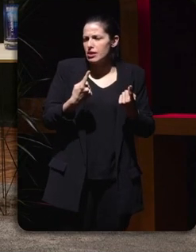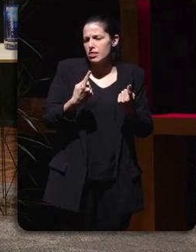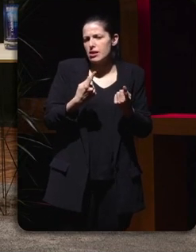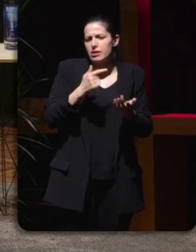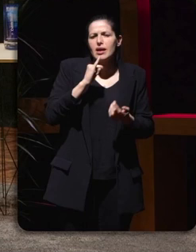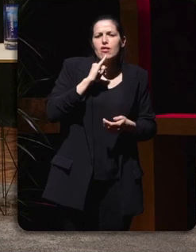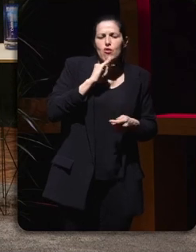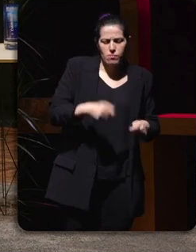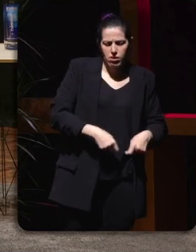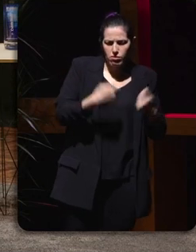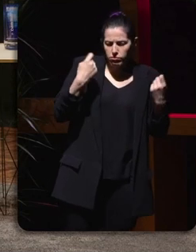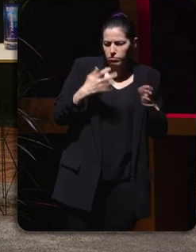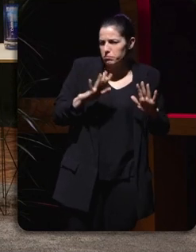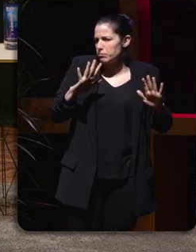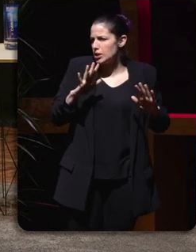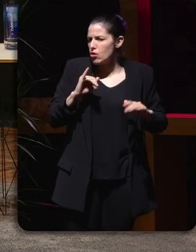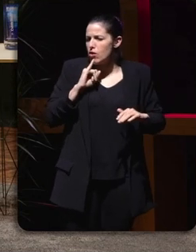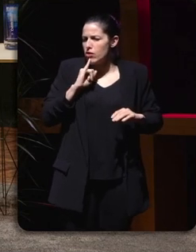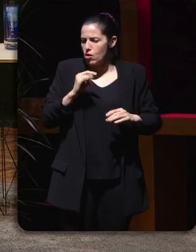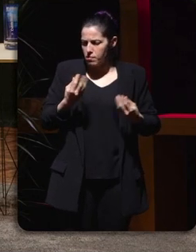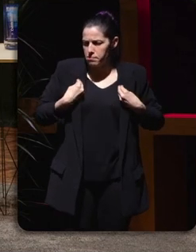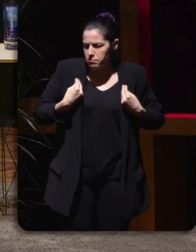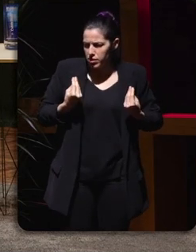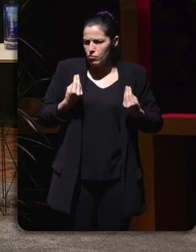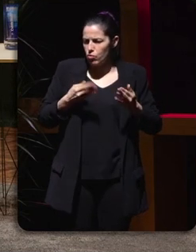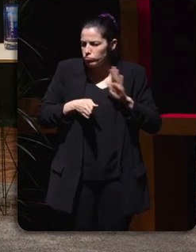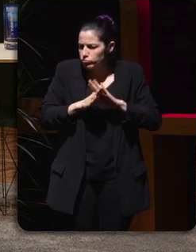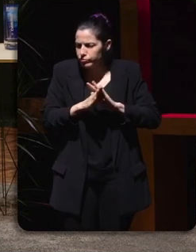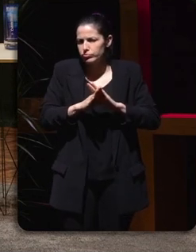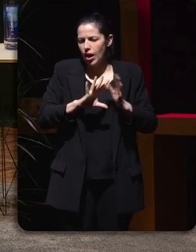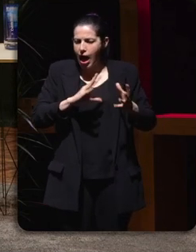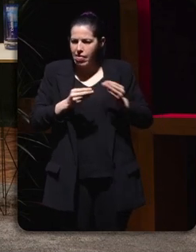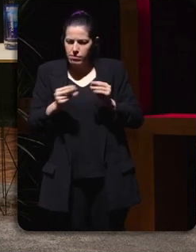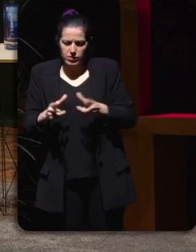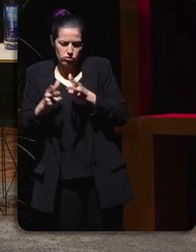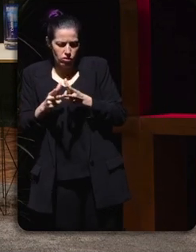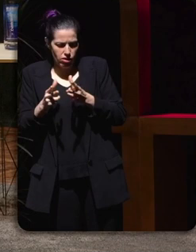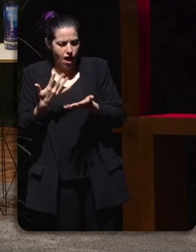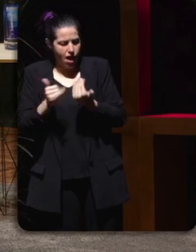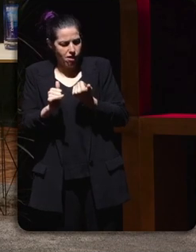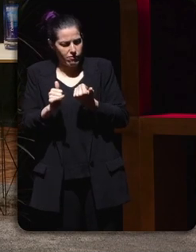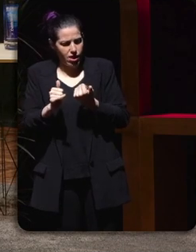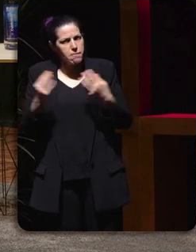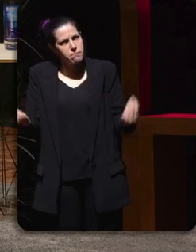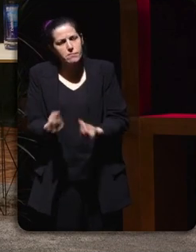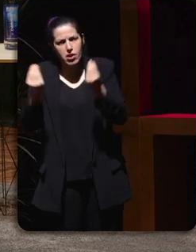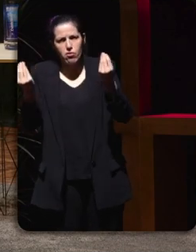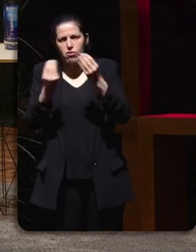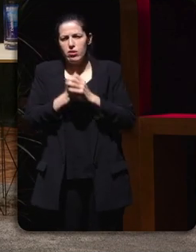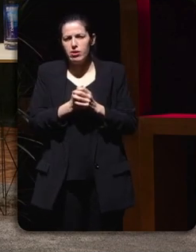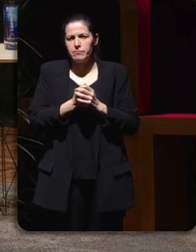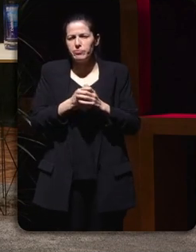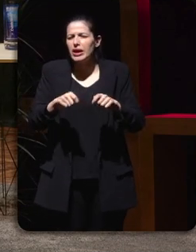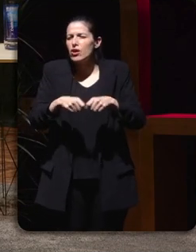el idioma que sigue vivo que evoluciona y que se adapta a la sociedad lo que hace es mejorar no se destruye lo que se destruye es la